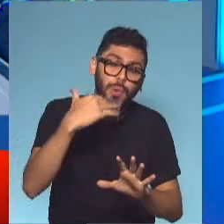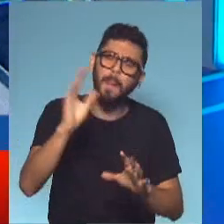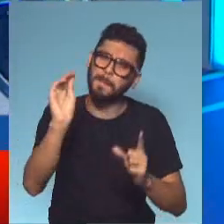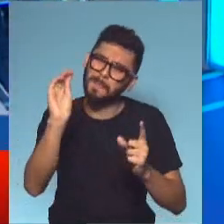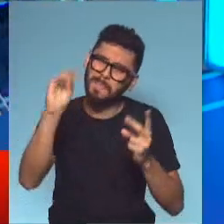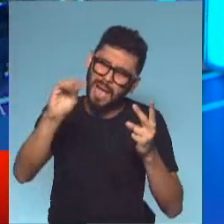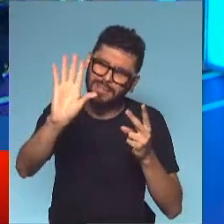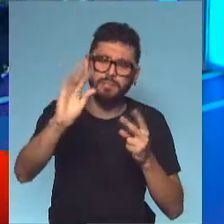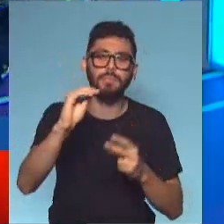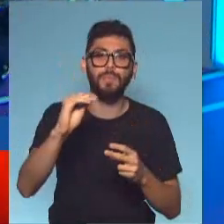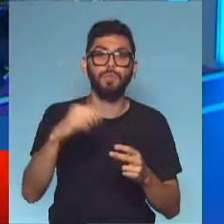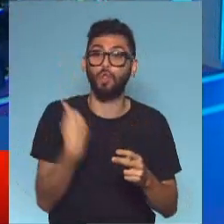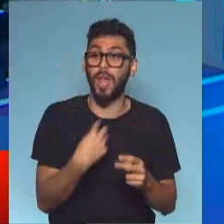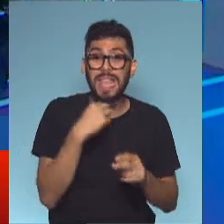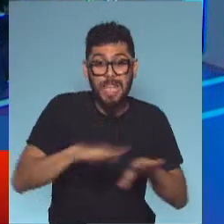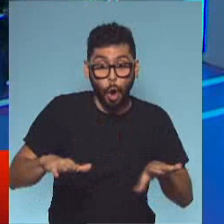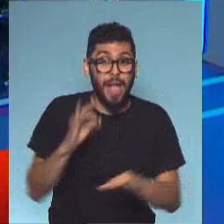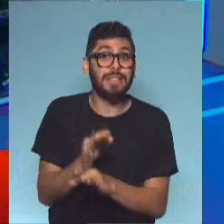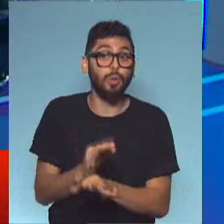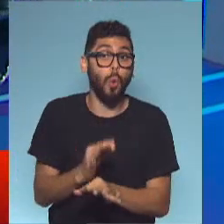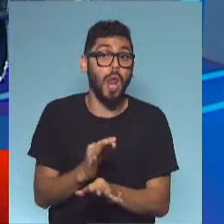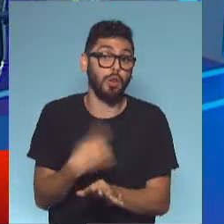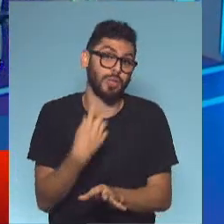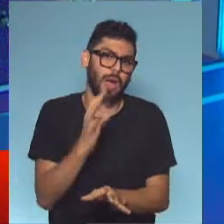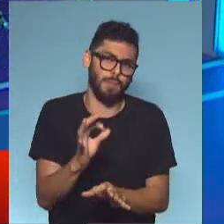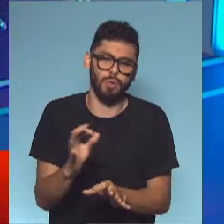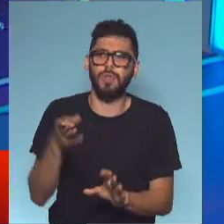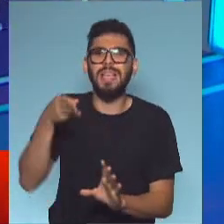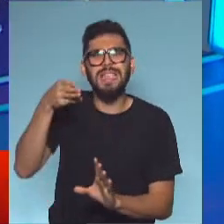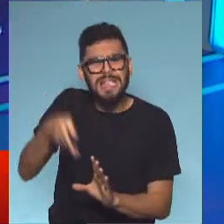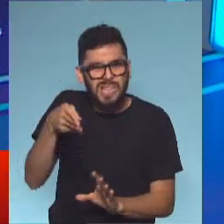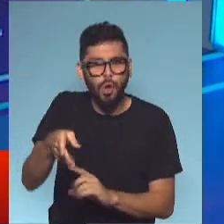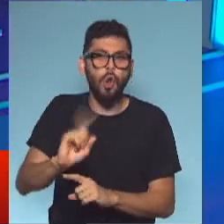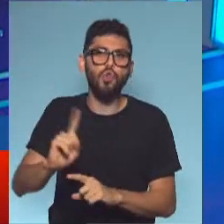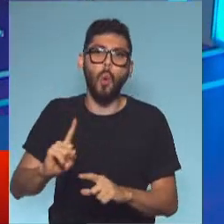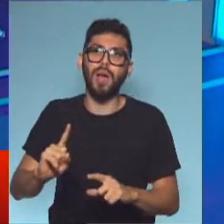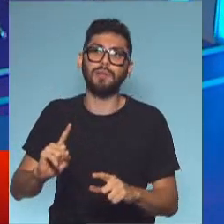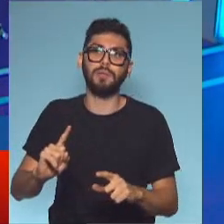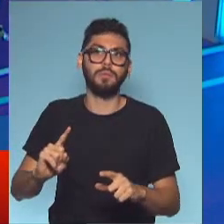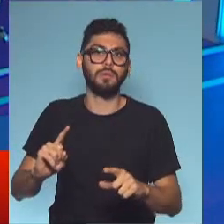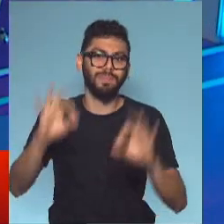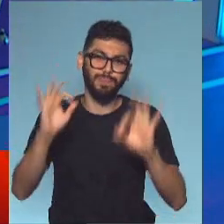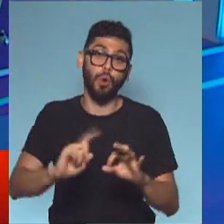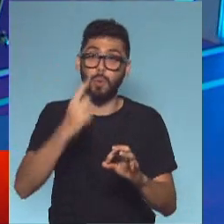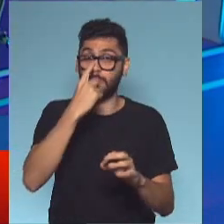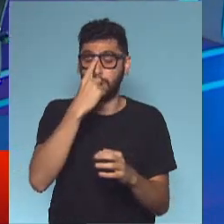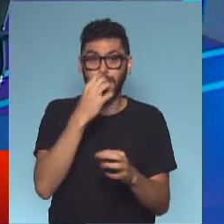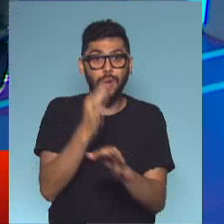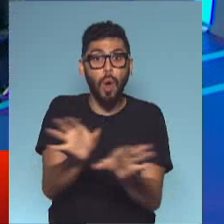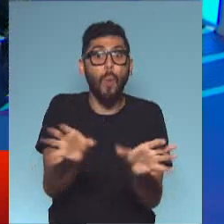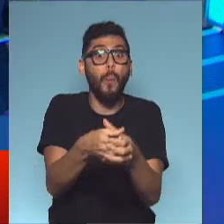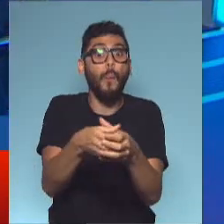todo aquello que tenemos hijos en edad escolar, sabemos que la presencialidad igual está reducida muchas veces porque las famosas burbujas se